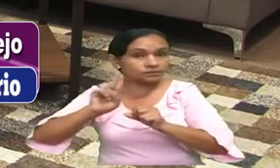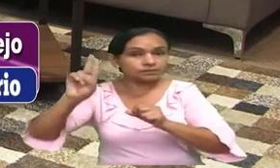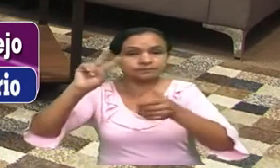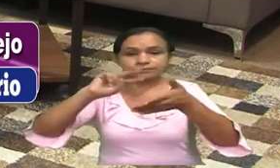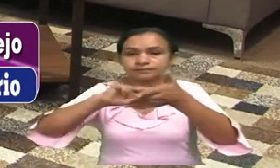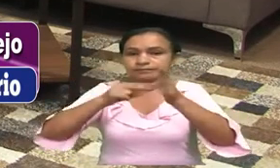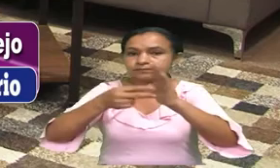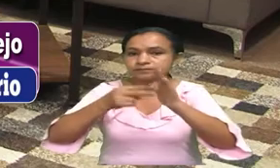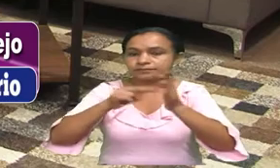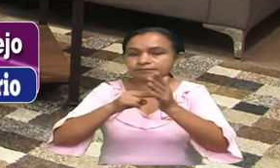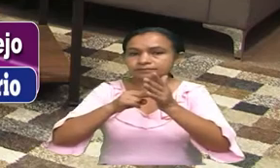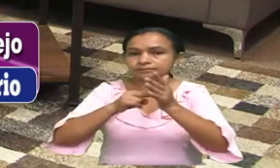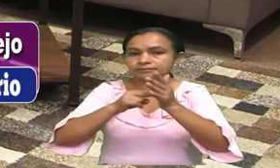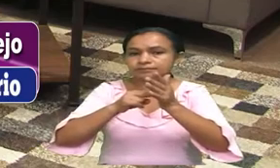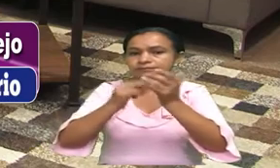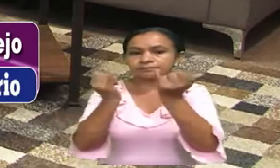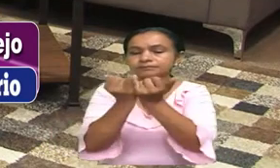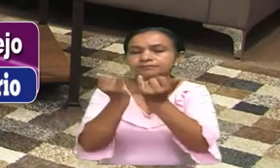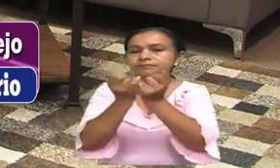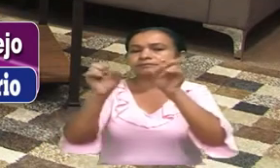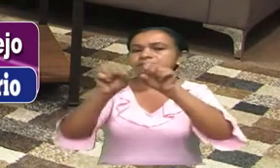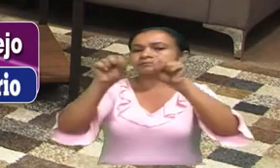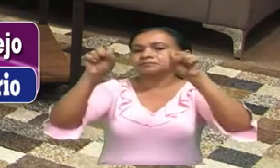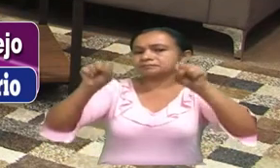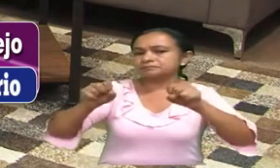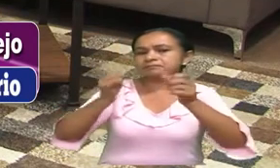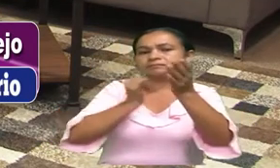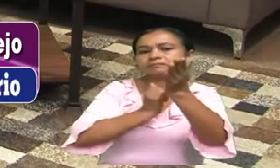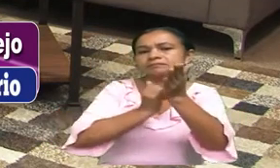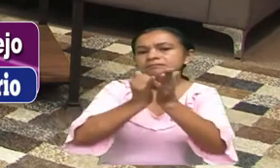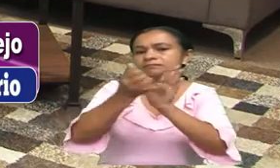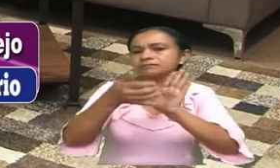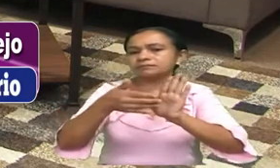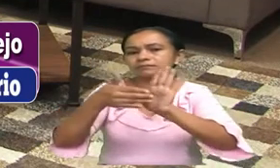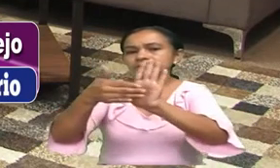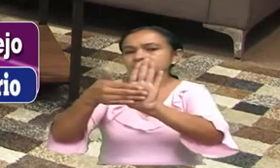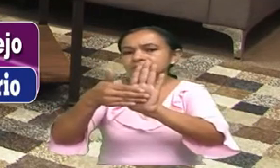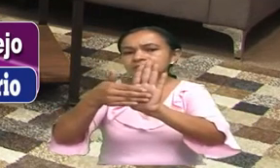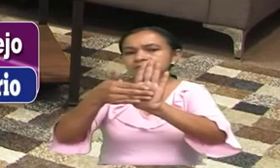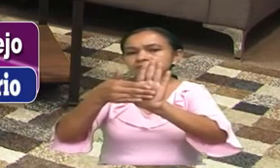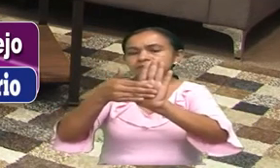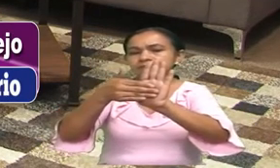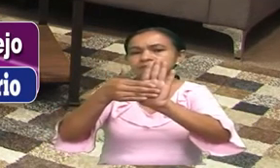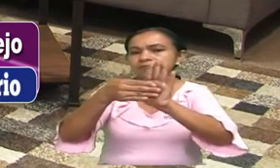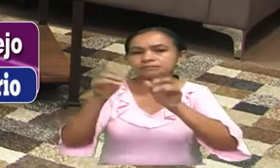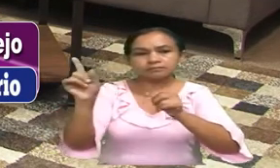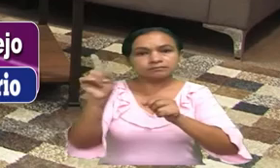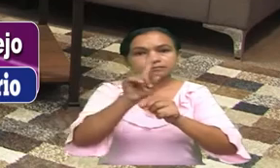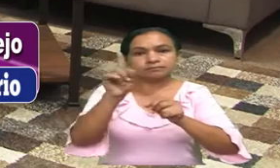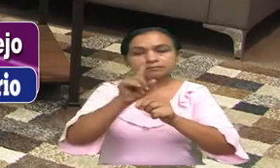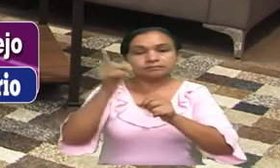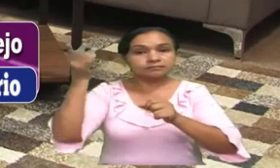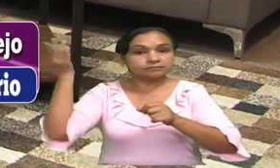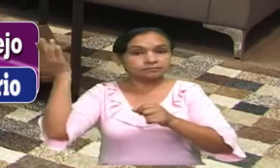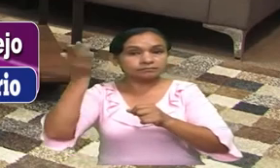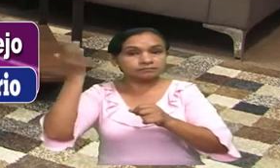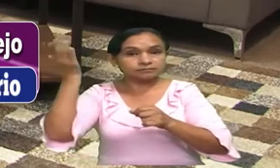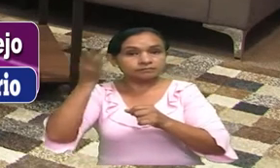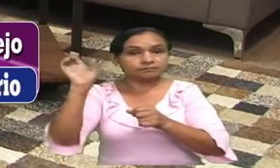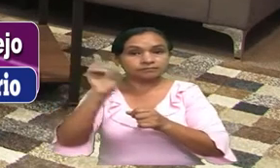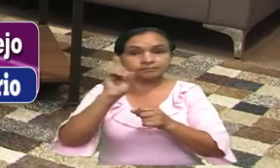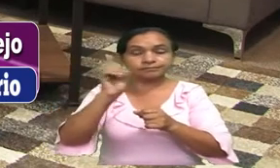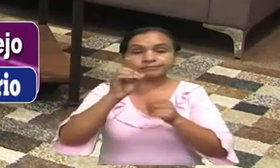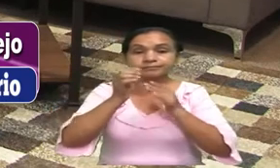no es un congreso tradicional donde se presentan las investigaciones en líneas específicas, sino que es un congreso donde